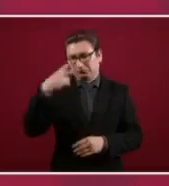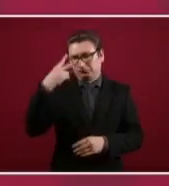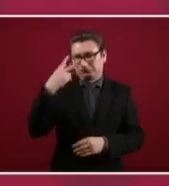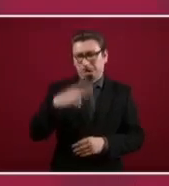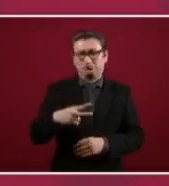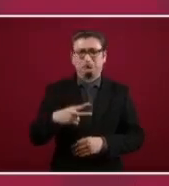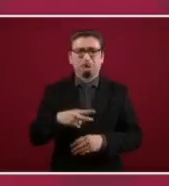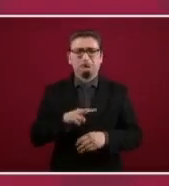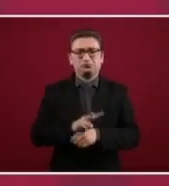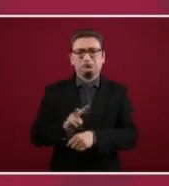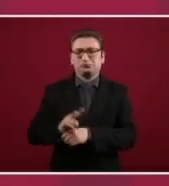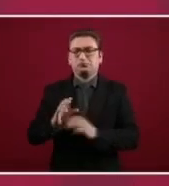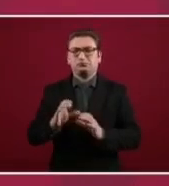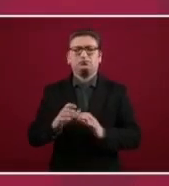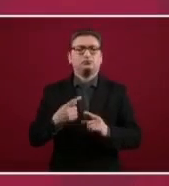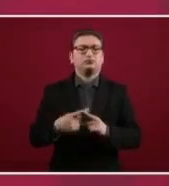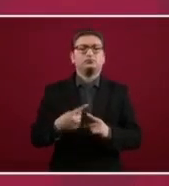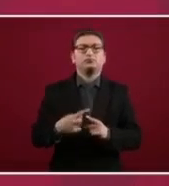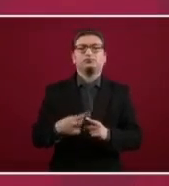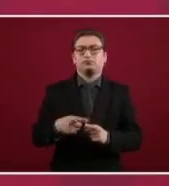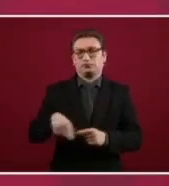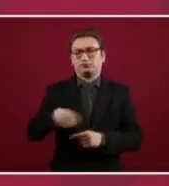cuidaban al presidente